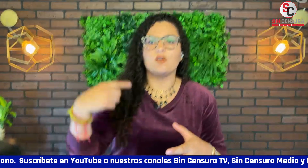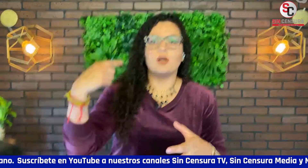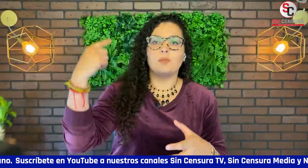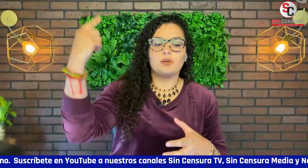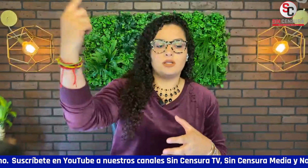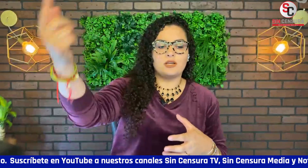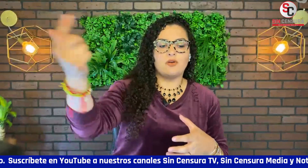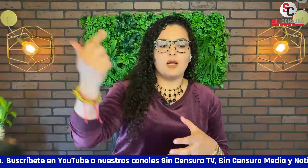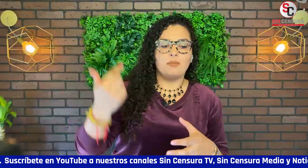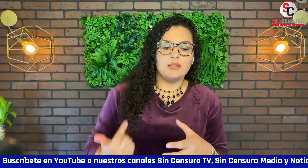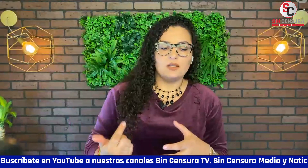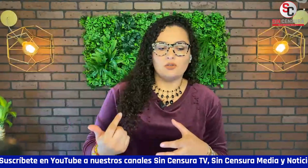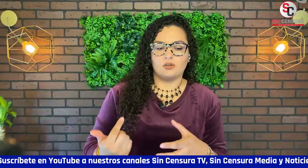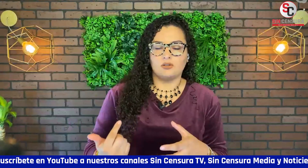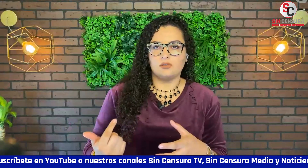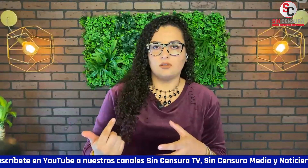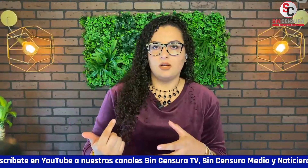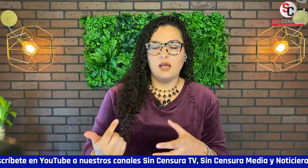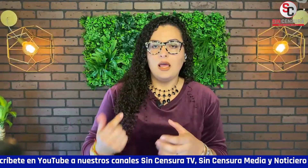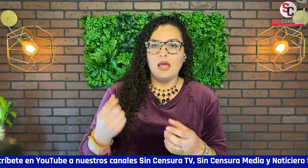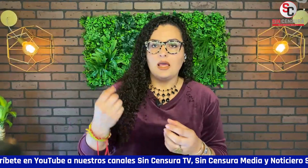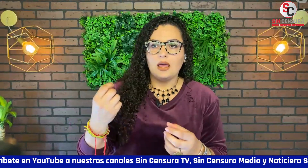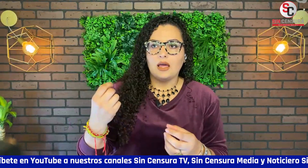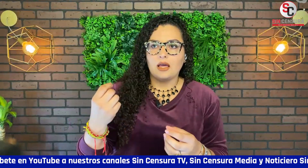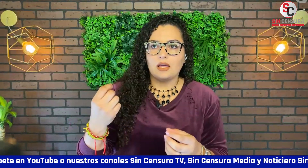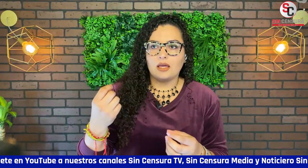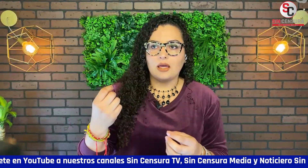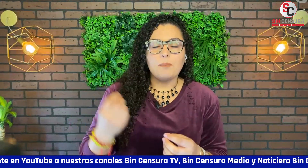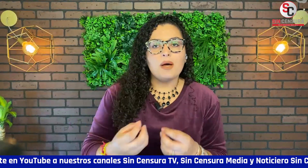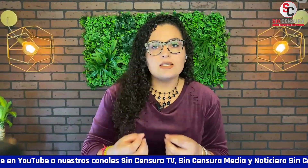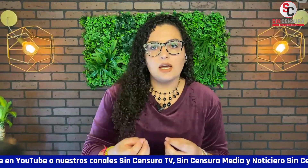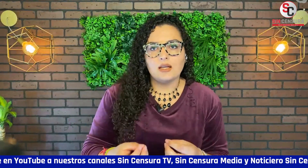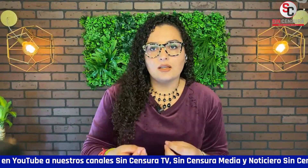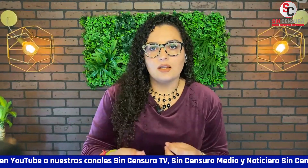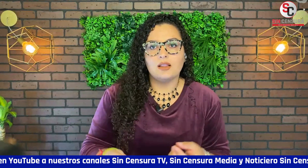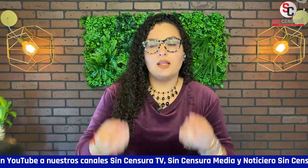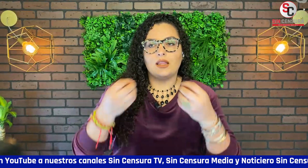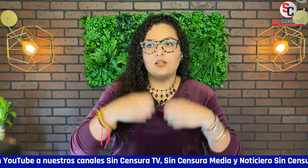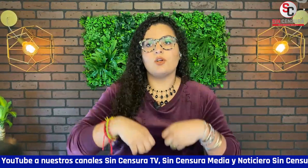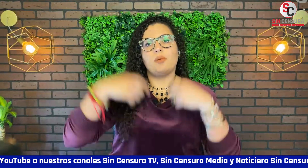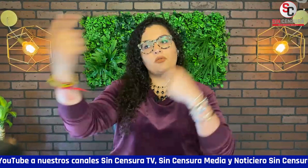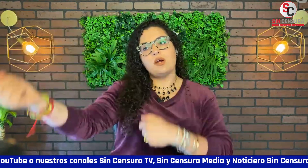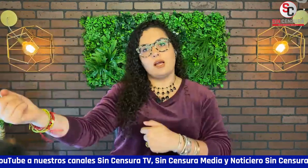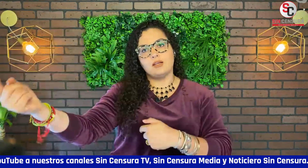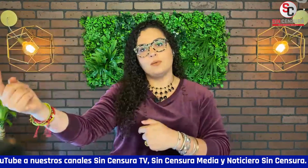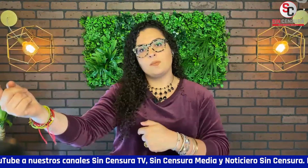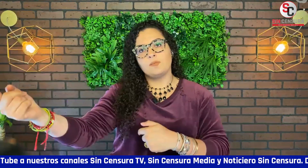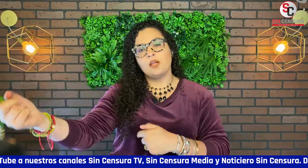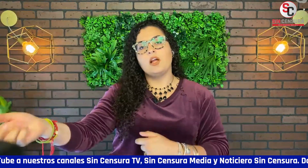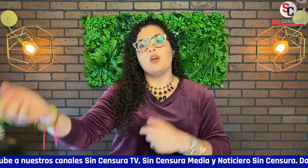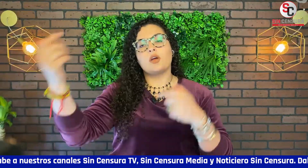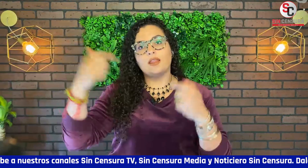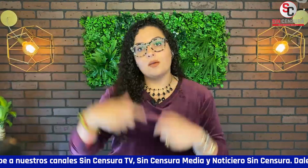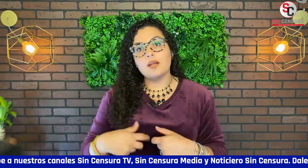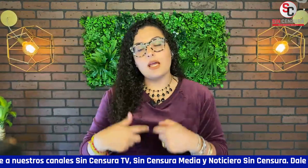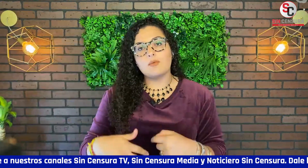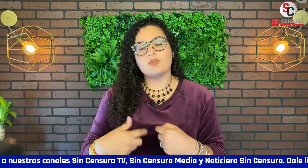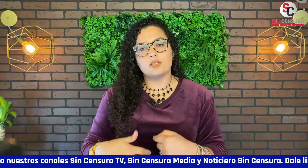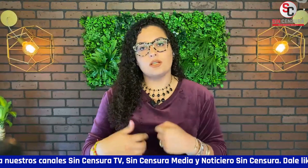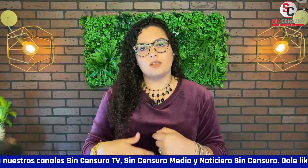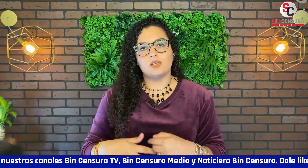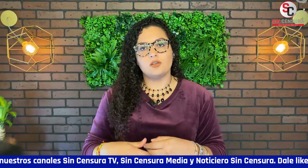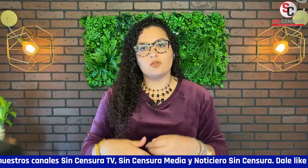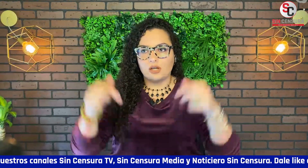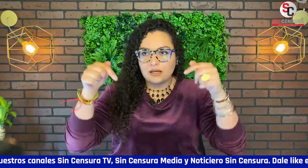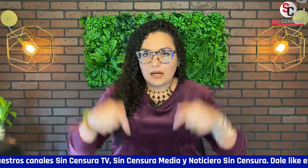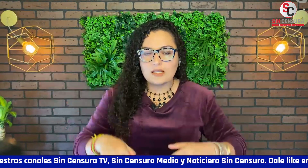pasa con reportes de afuera para adentro. ¿Qué pasa de adentro para afuera? Lo que deberíamos de